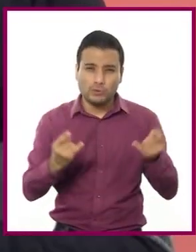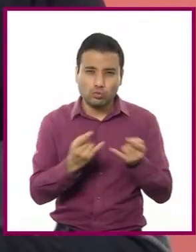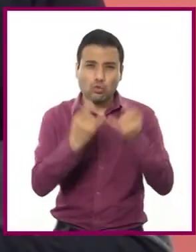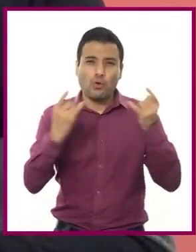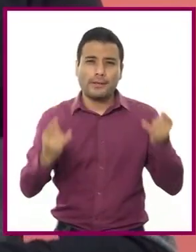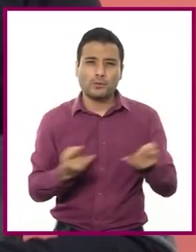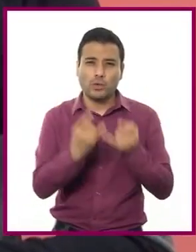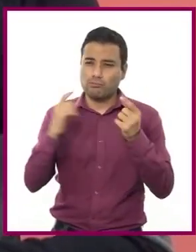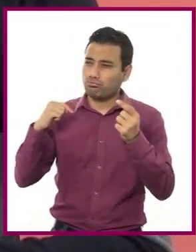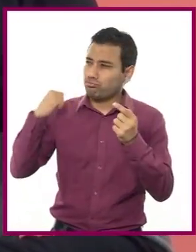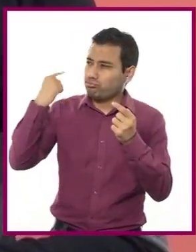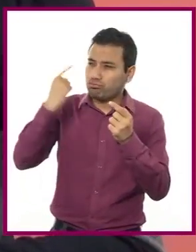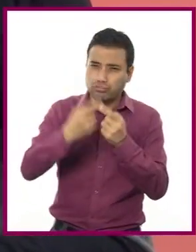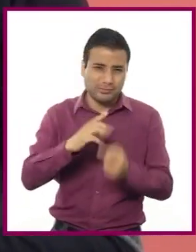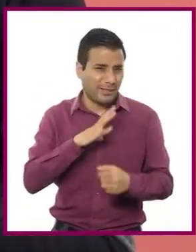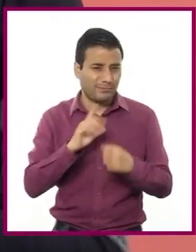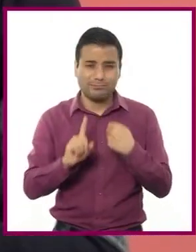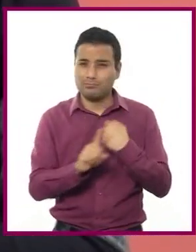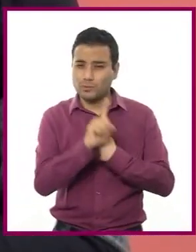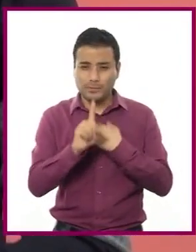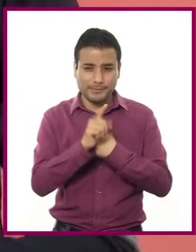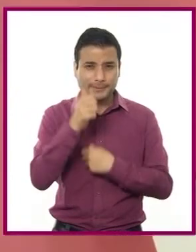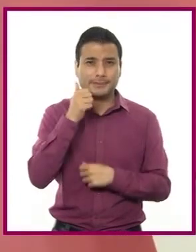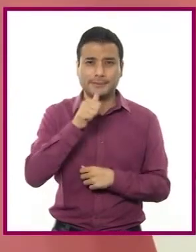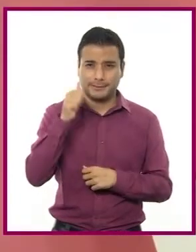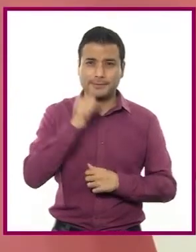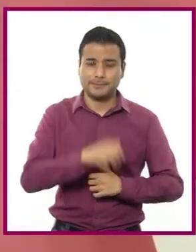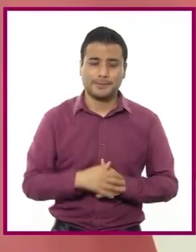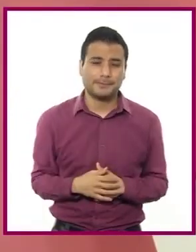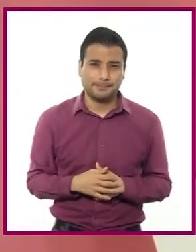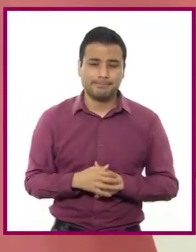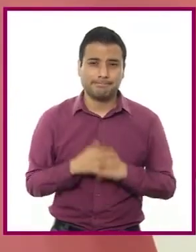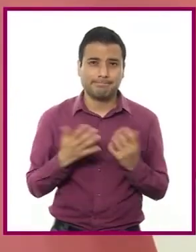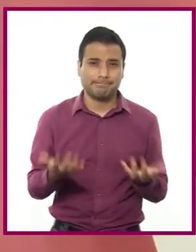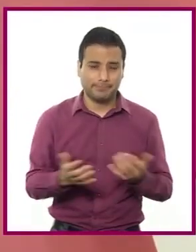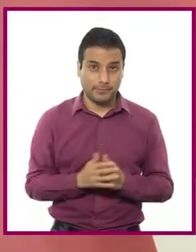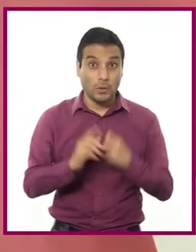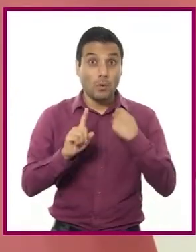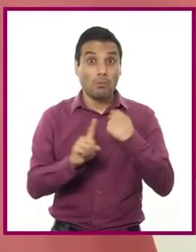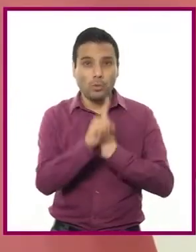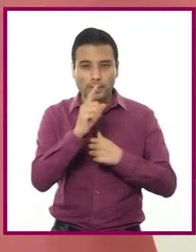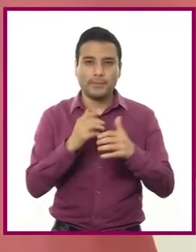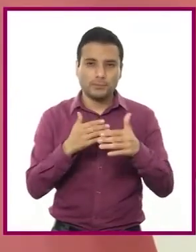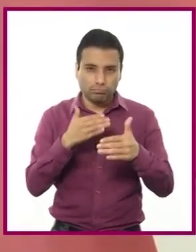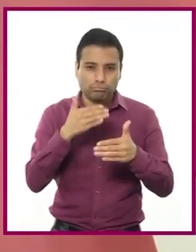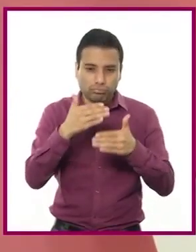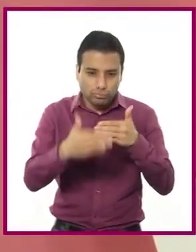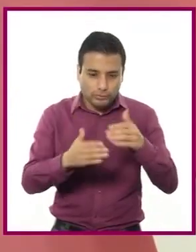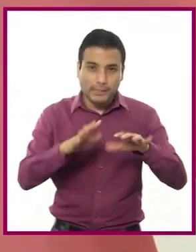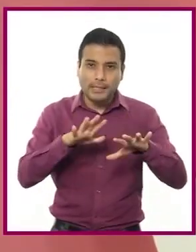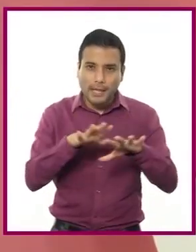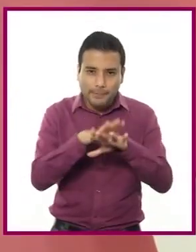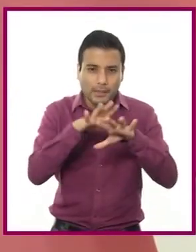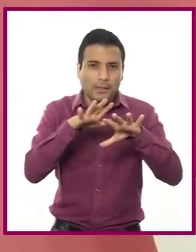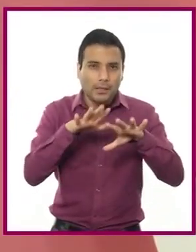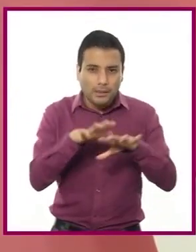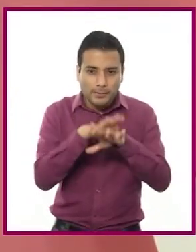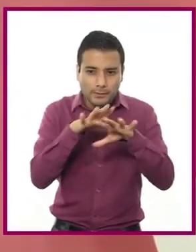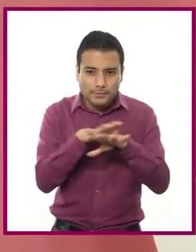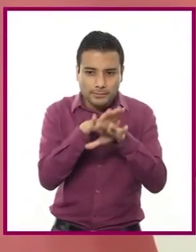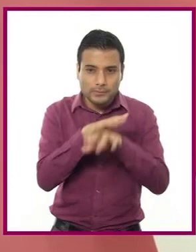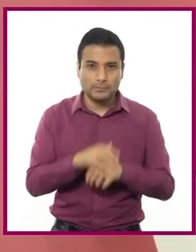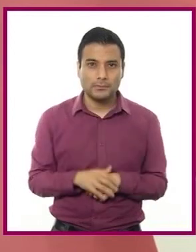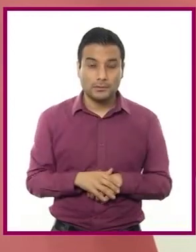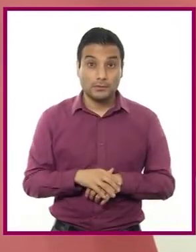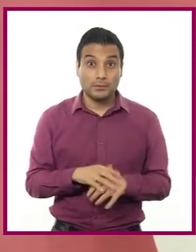sido parte de ella. Con el pasar del tiempo, han ido cambiando y evolucionando, pero